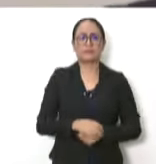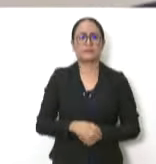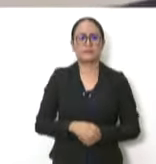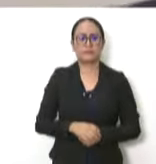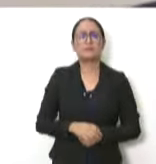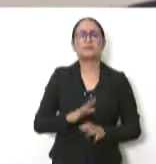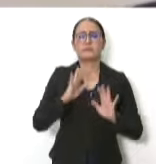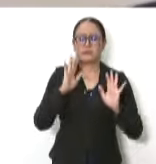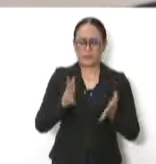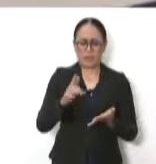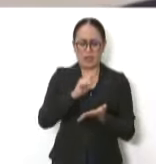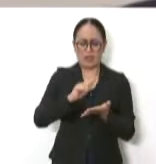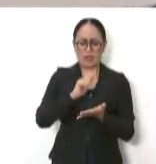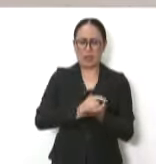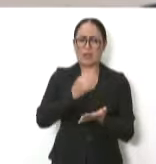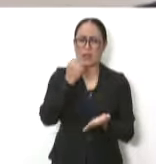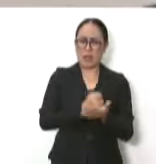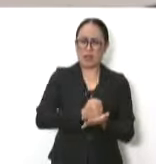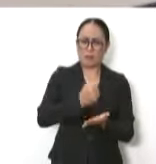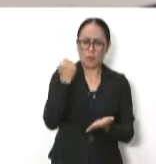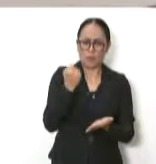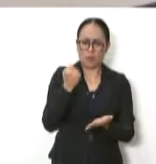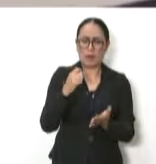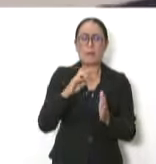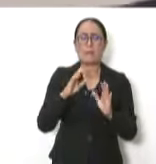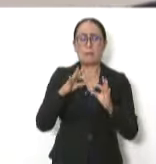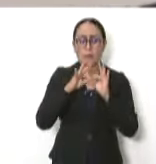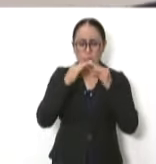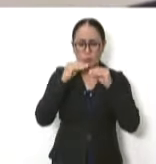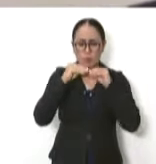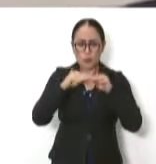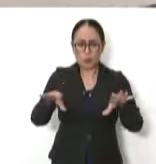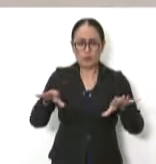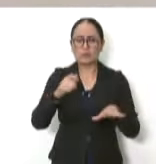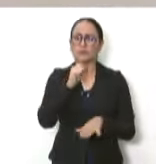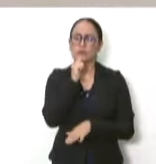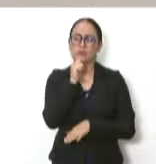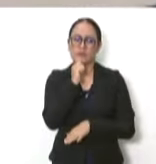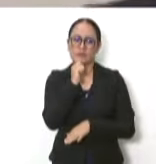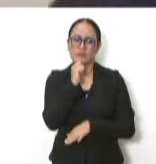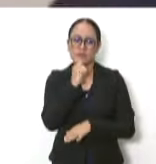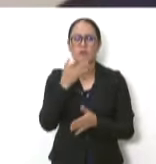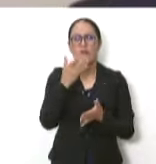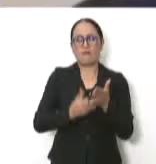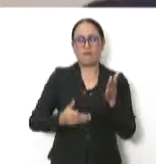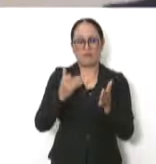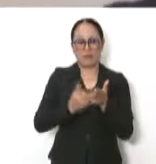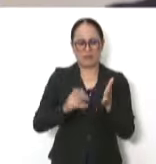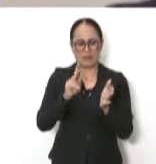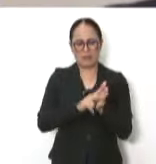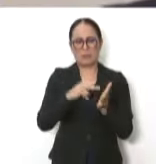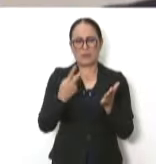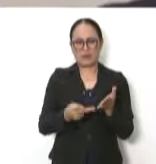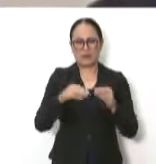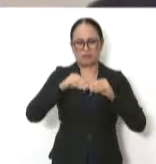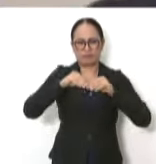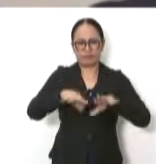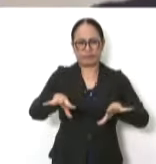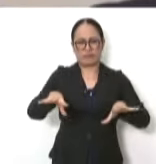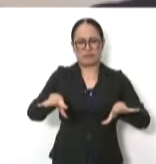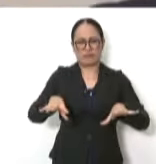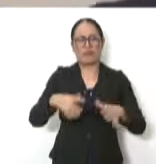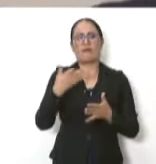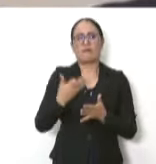ya han aprobado su ley, pero no la han publicado. O sea, falta esta cuestión que pues es... debe